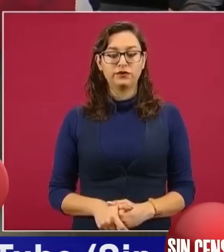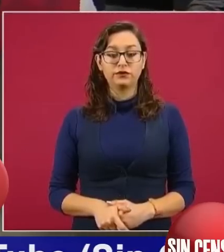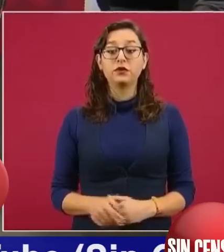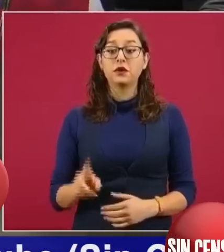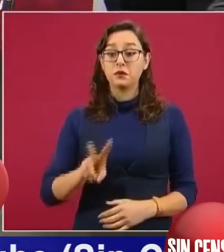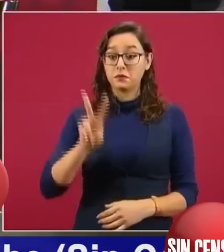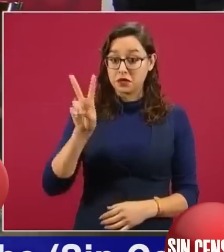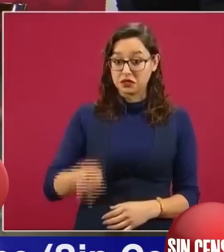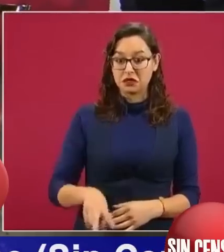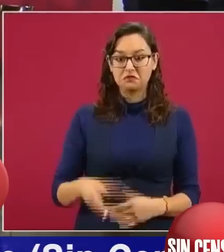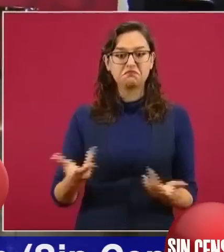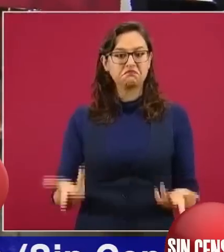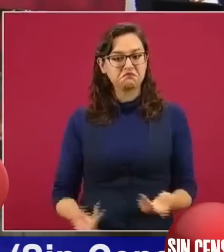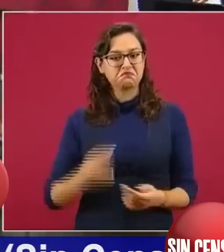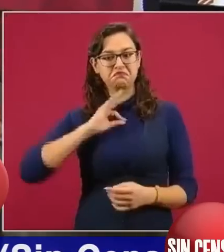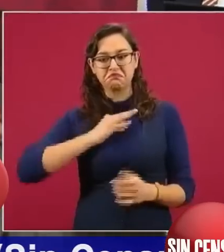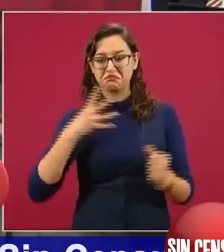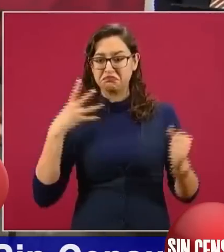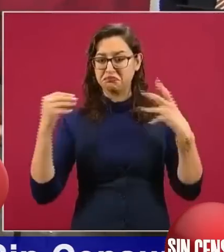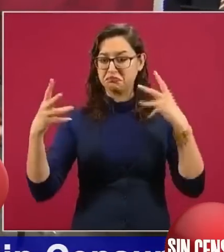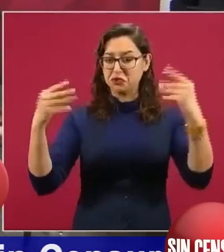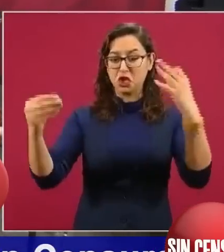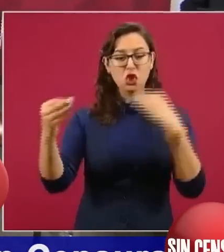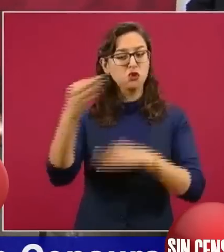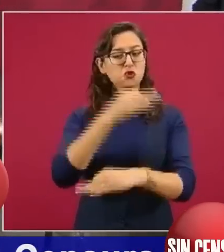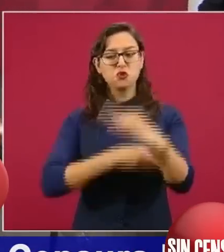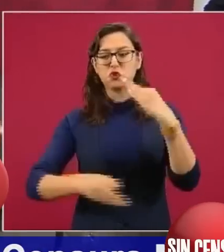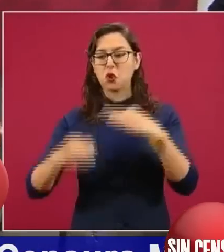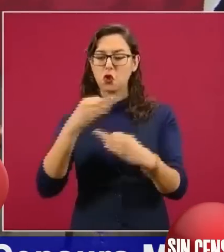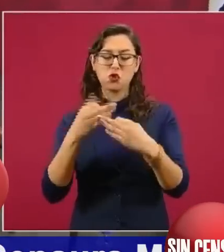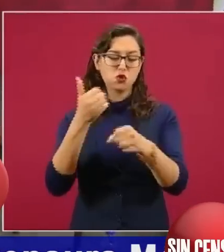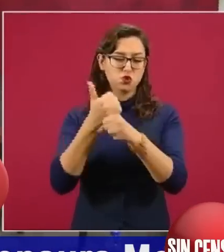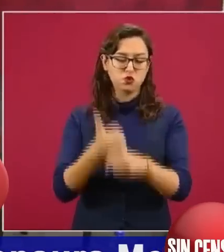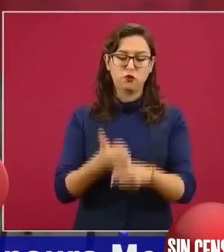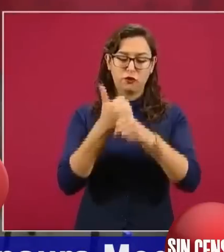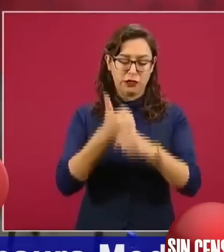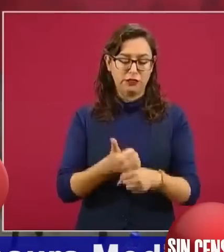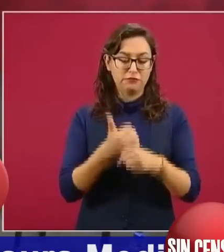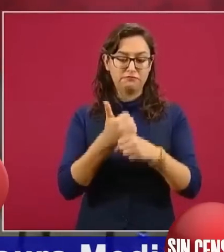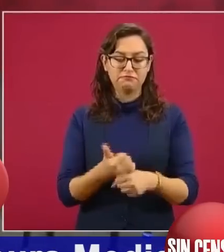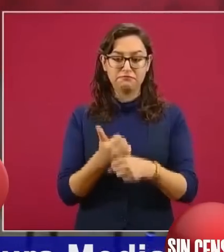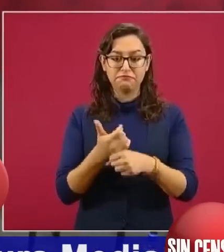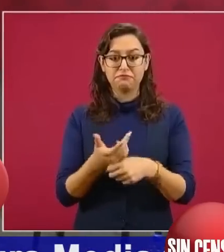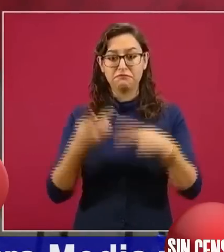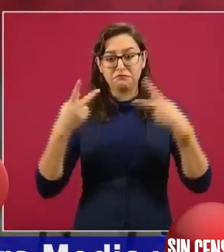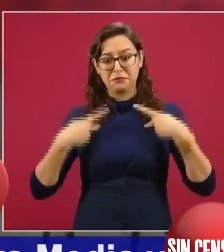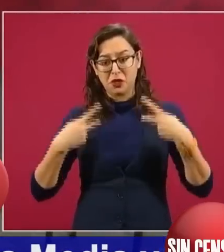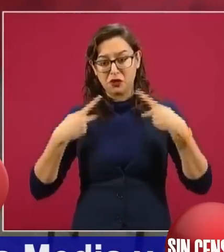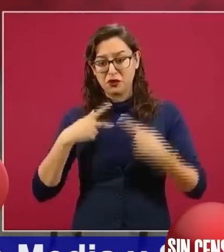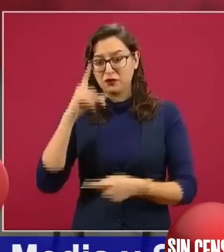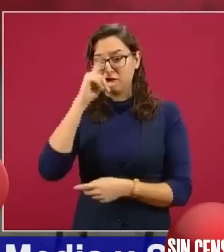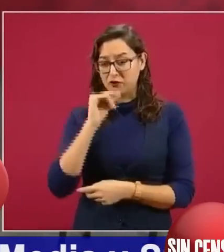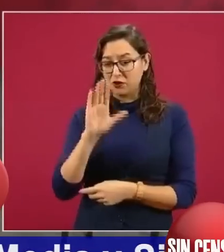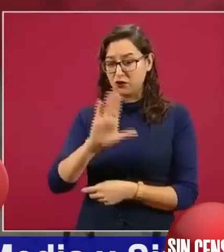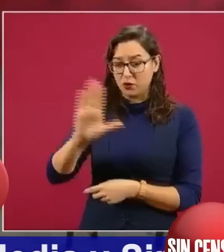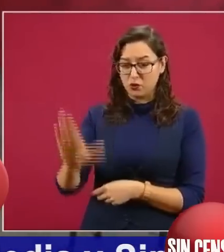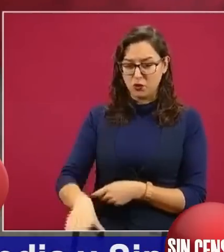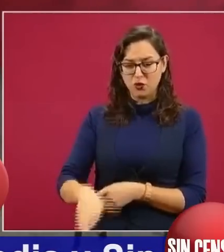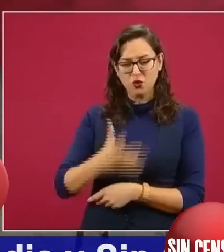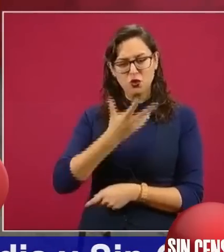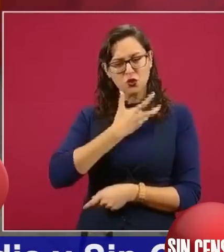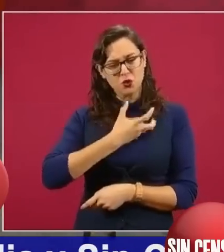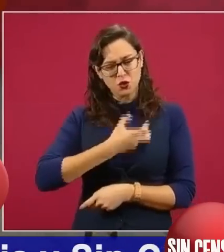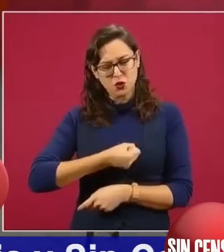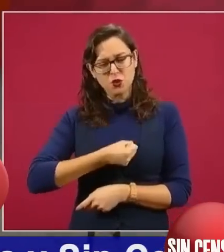esta pandemia. Nos duelen mucho los fallecimientos y los estragos que ha dejado